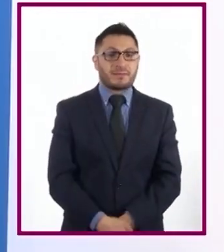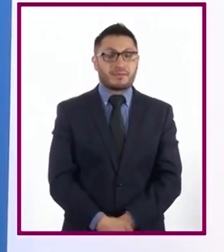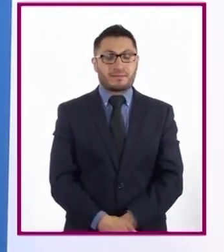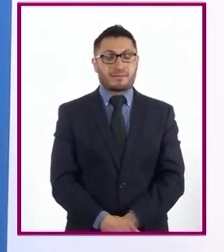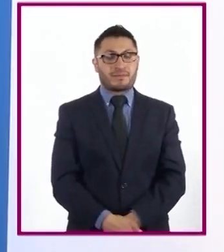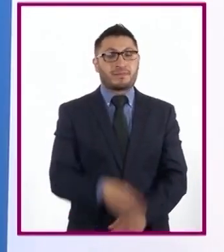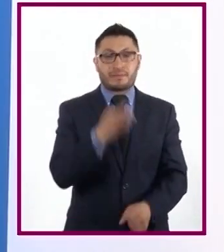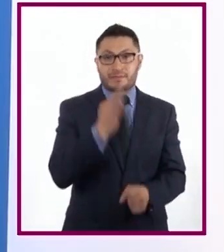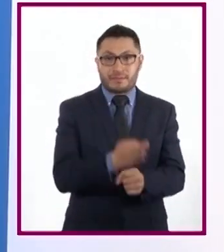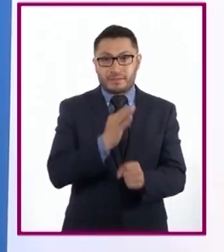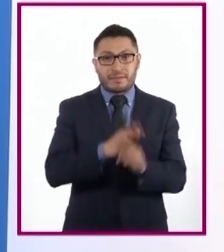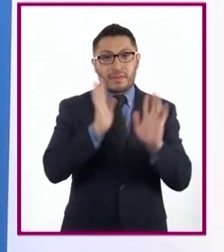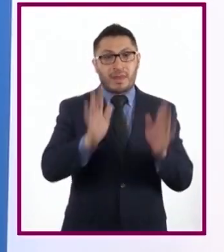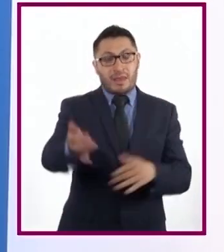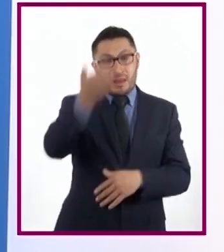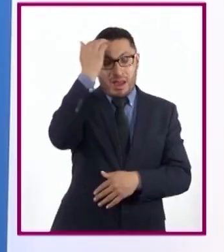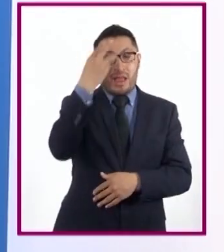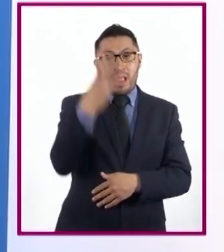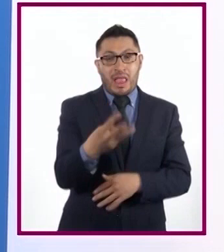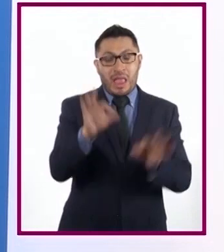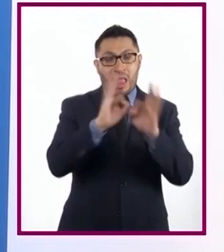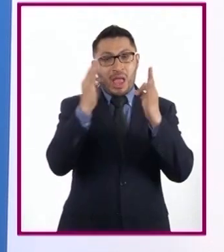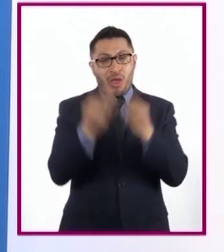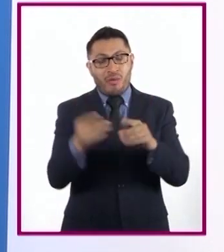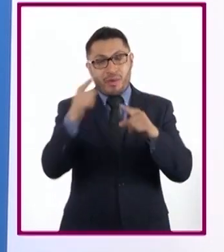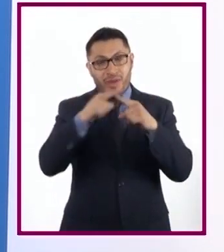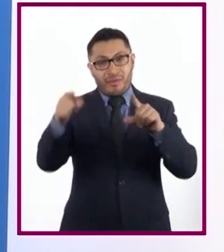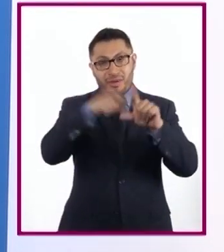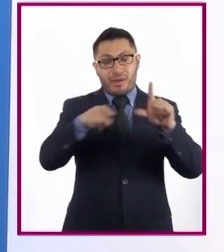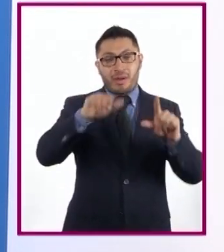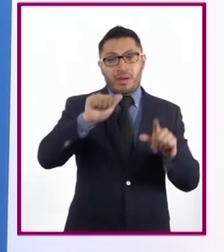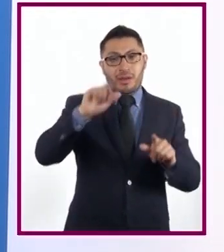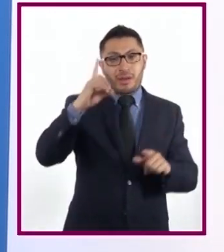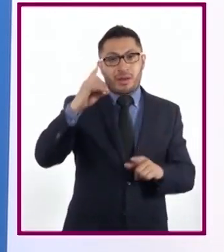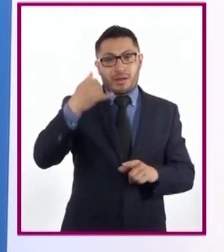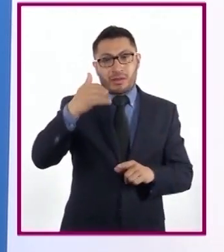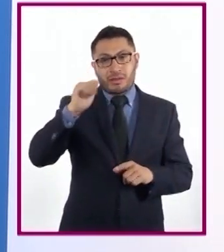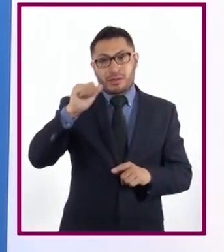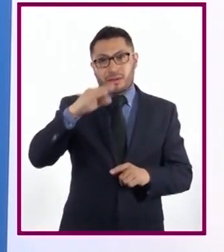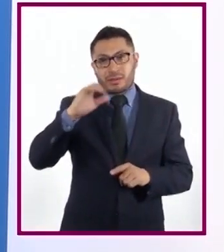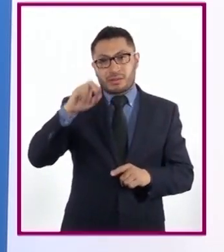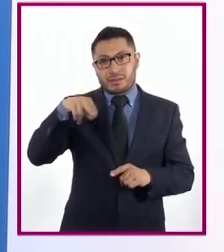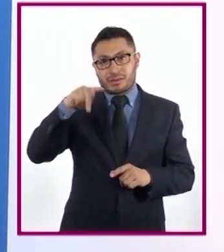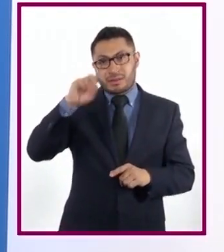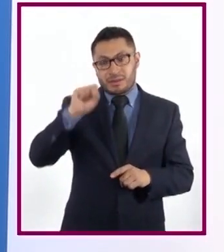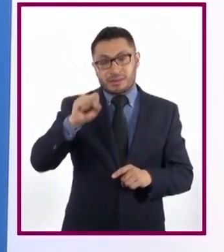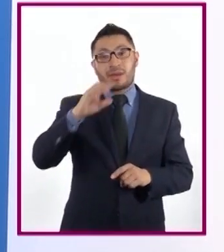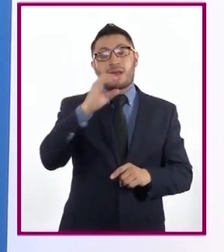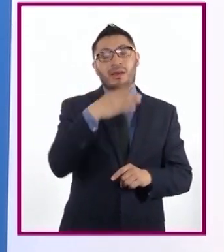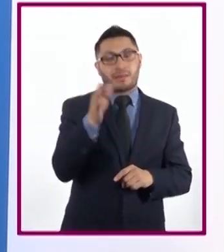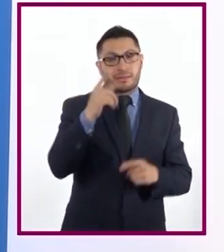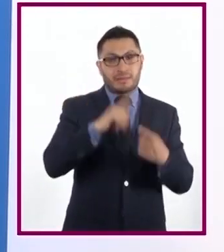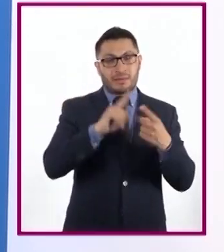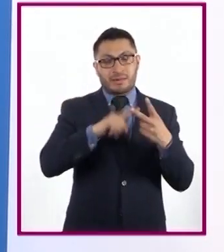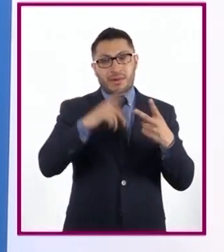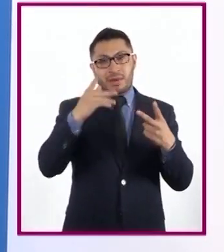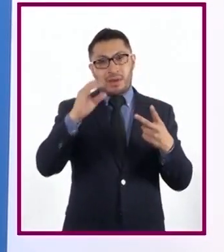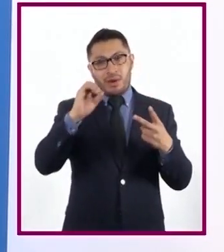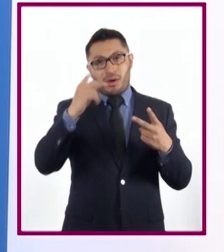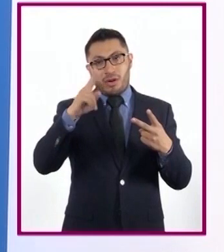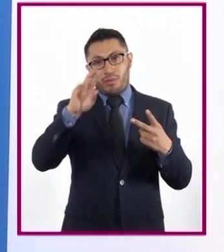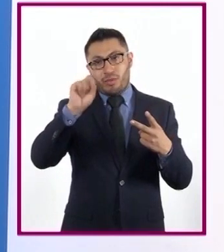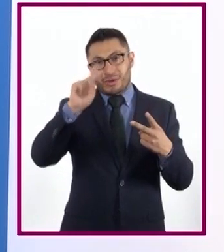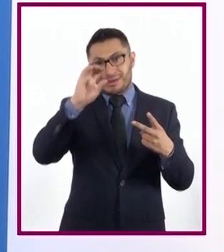Hasta ahora ya conocemos tres tipos de ángulos: los adyacentes, los opuestos por el vértice y los alternos